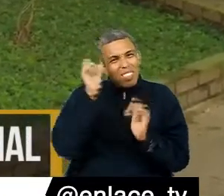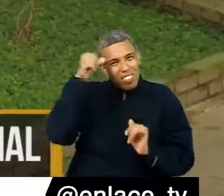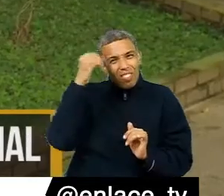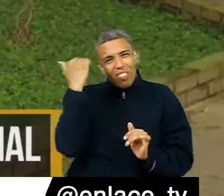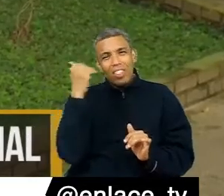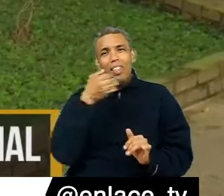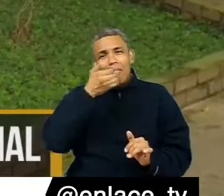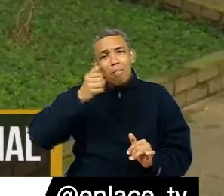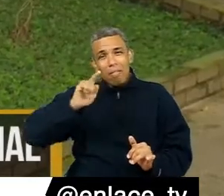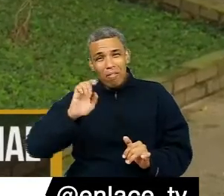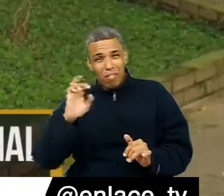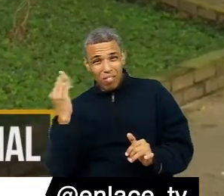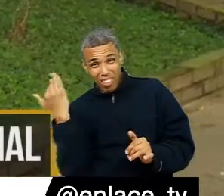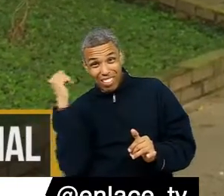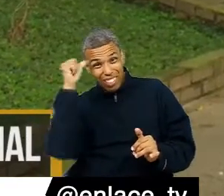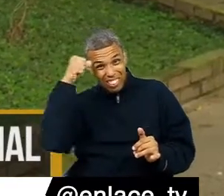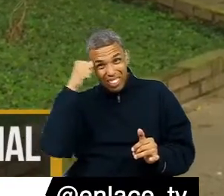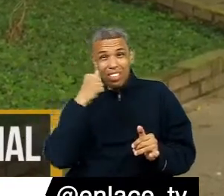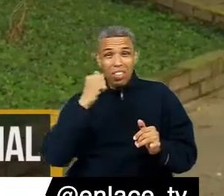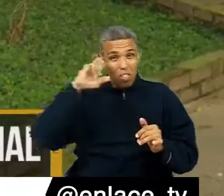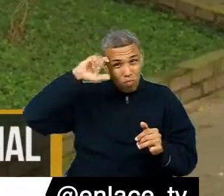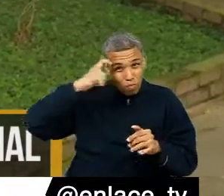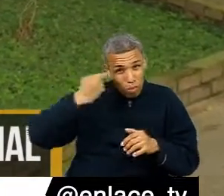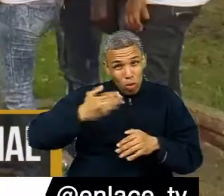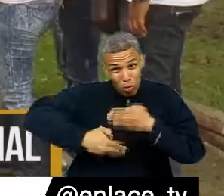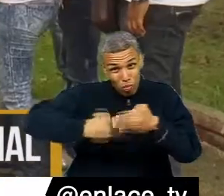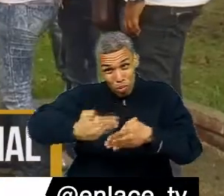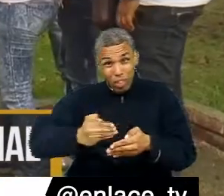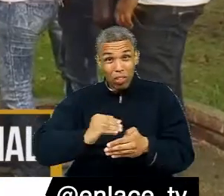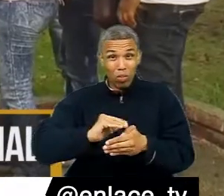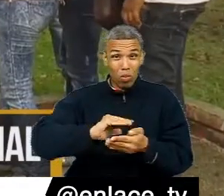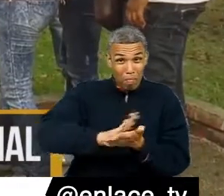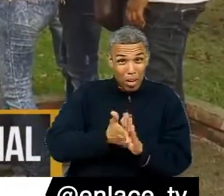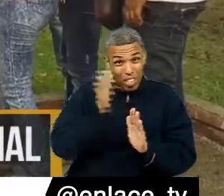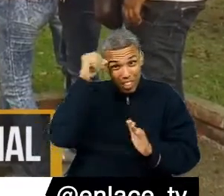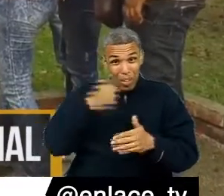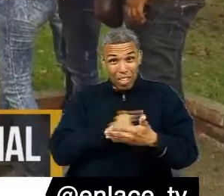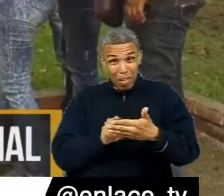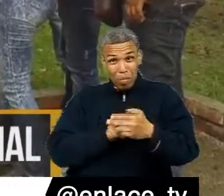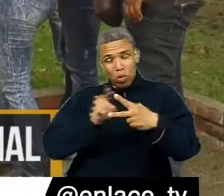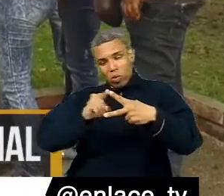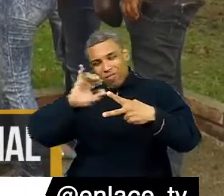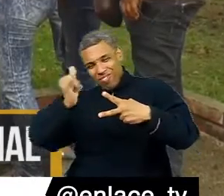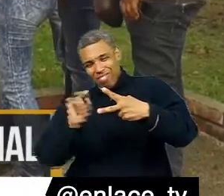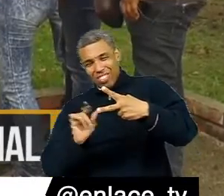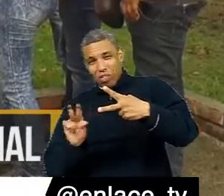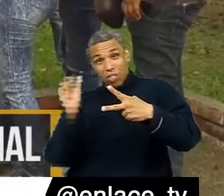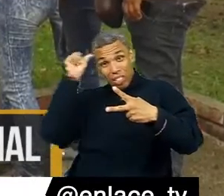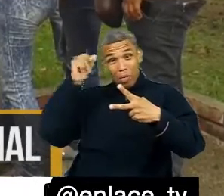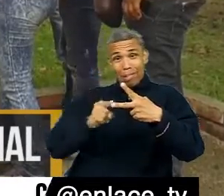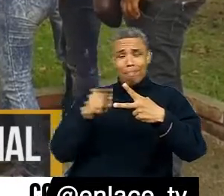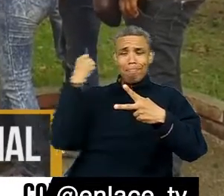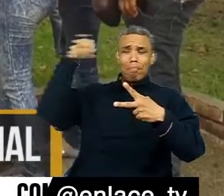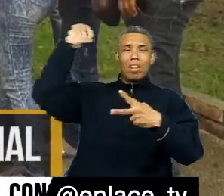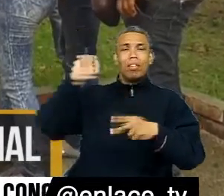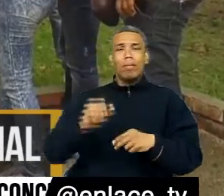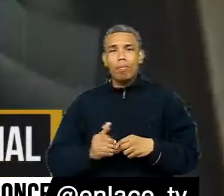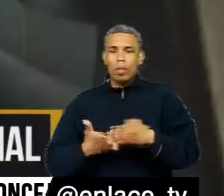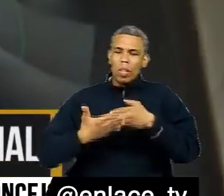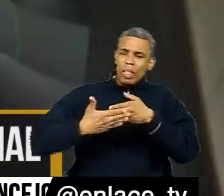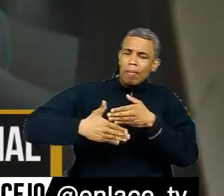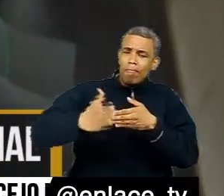aportar a todo este proceso con una obra para reflexionar sobre lo que acontece con respecto al conflicto armado